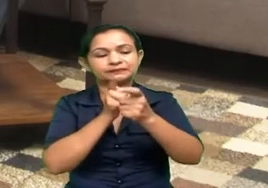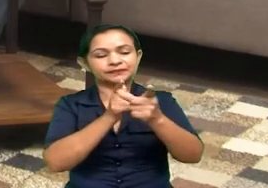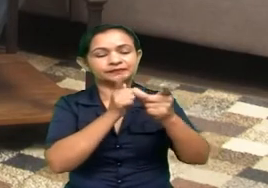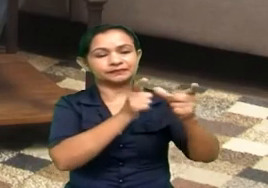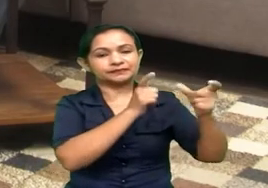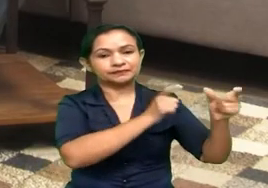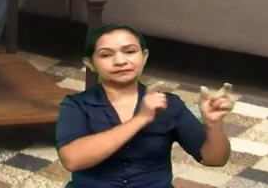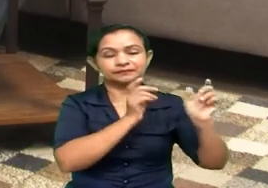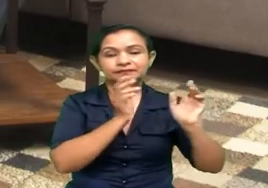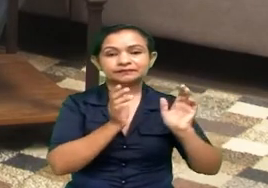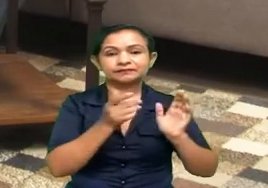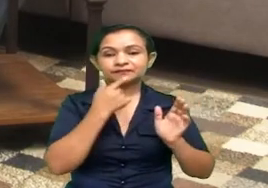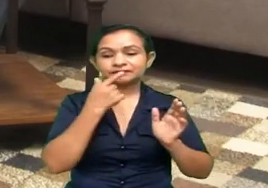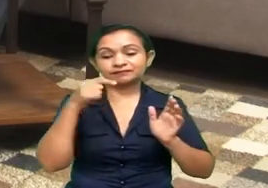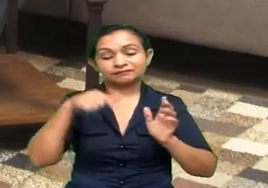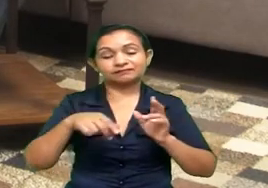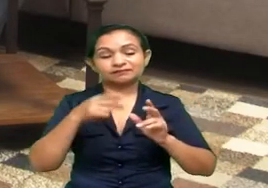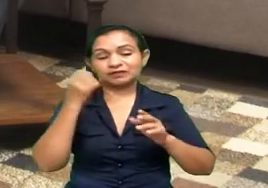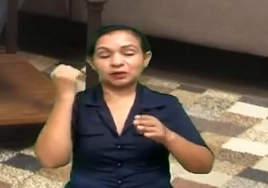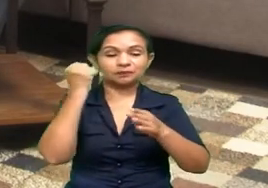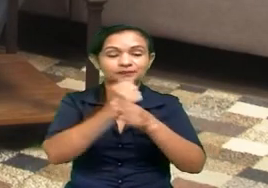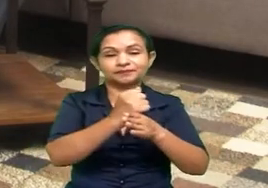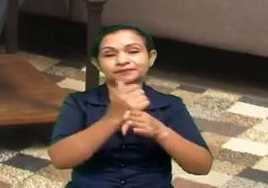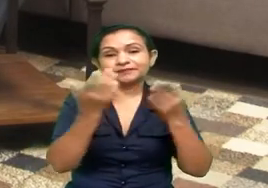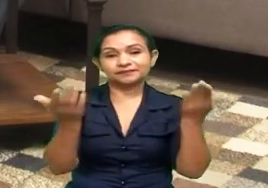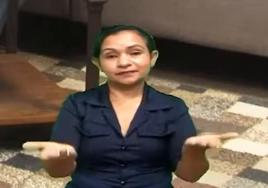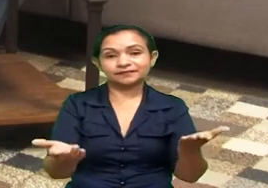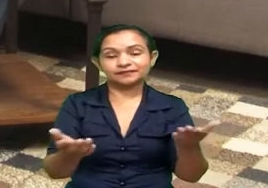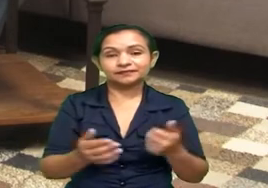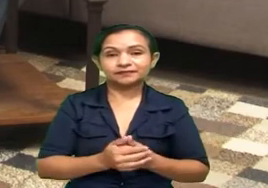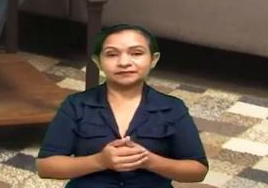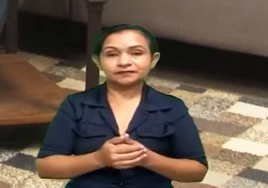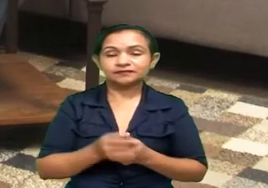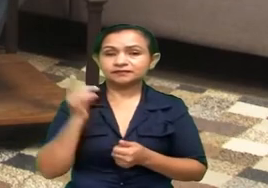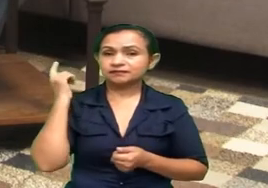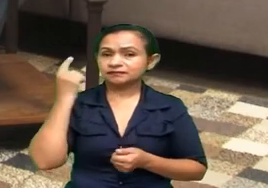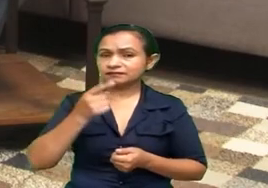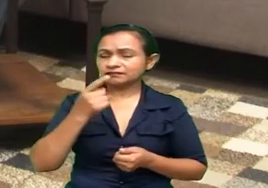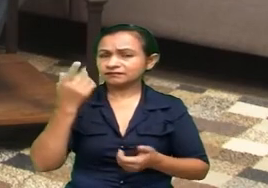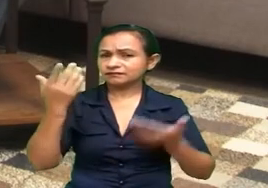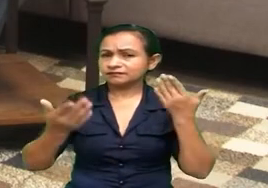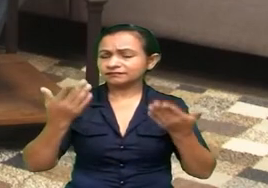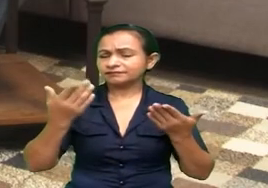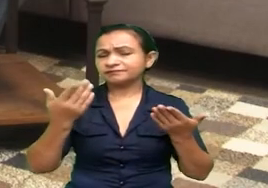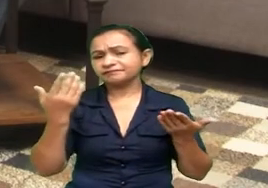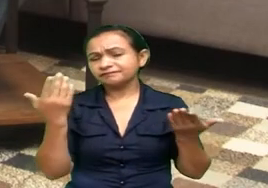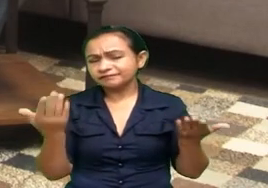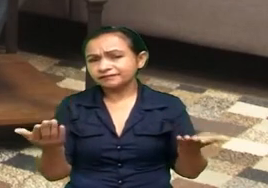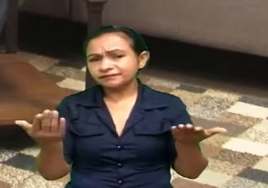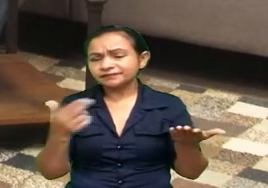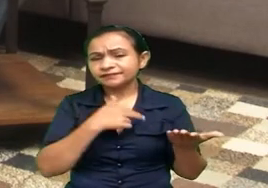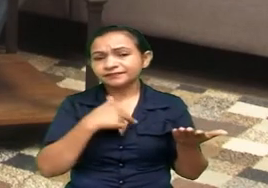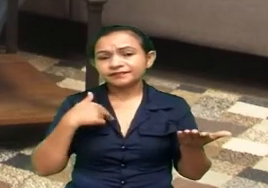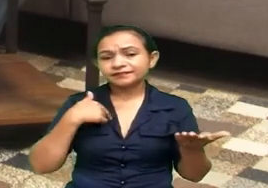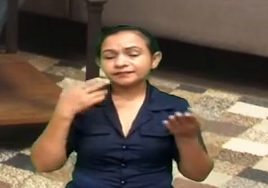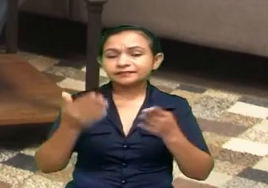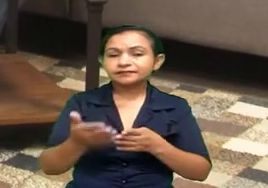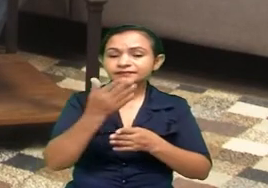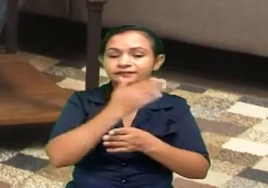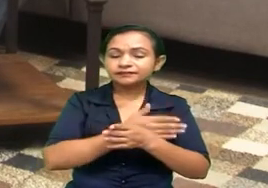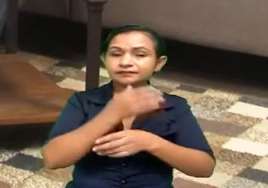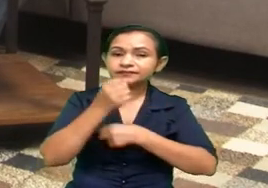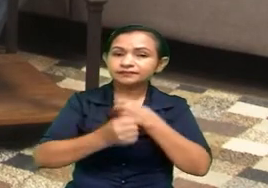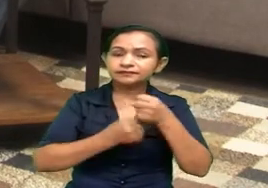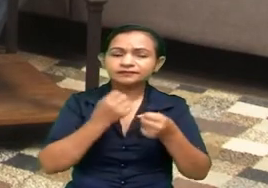lo uh-huh. quiebran, como dicen los chavalos. Entiendo que él estaba acusado, ¿no?, de crímenes militares. Sí, es que en esa época no